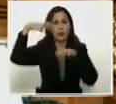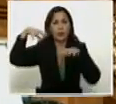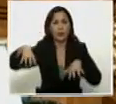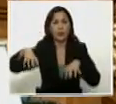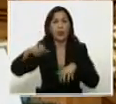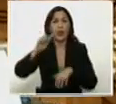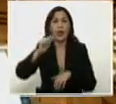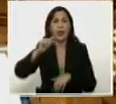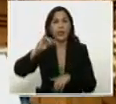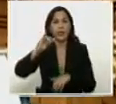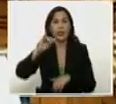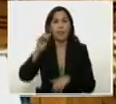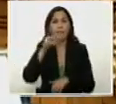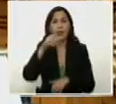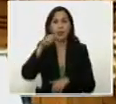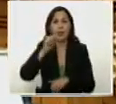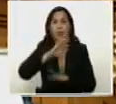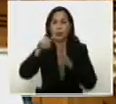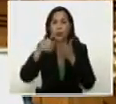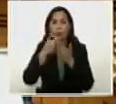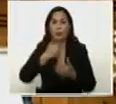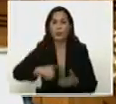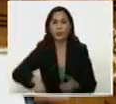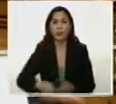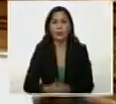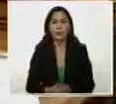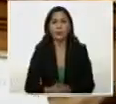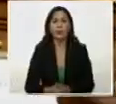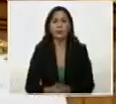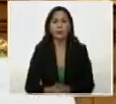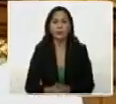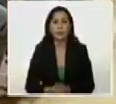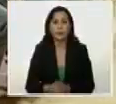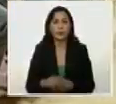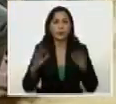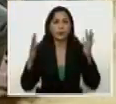Alí Primera. Es todo, presidente. Ajá.